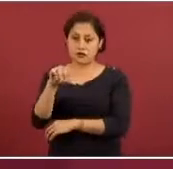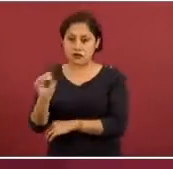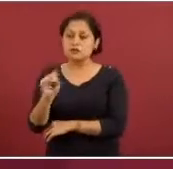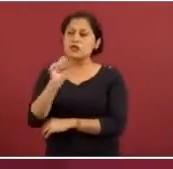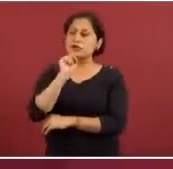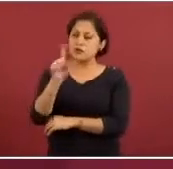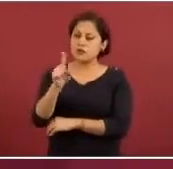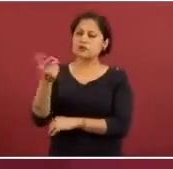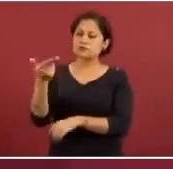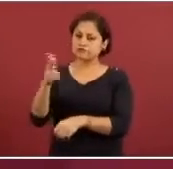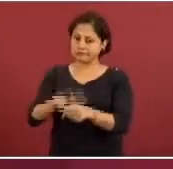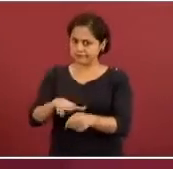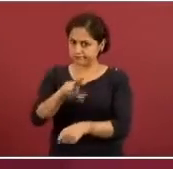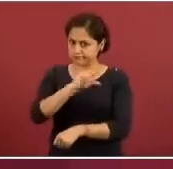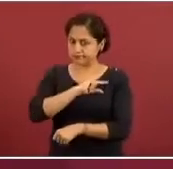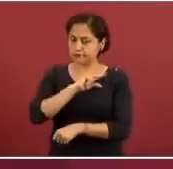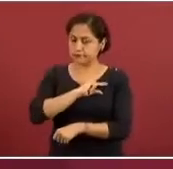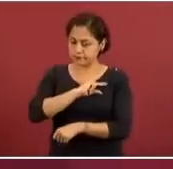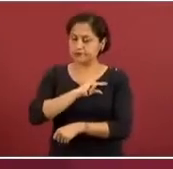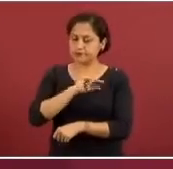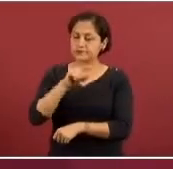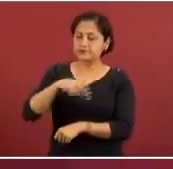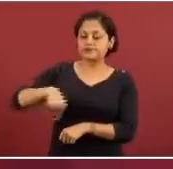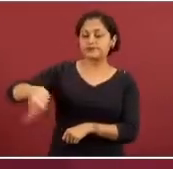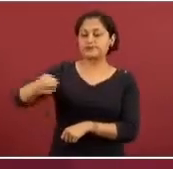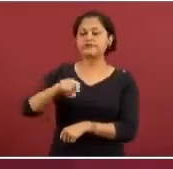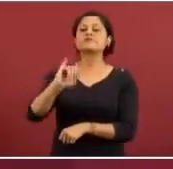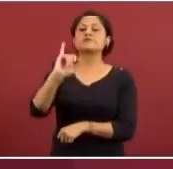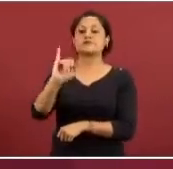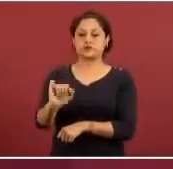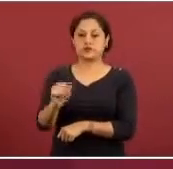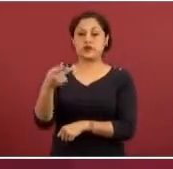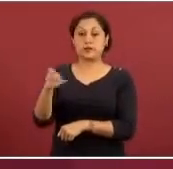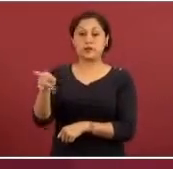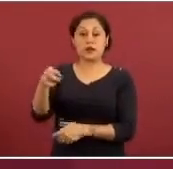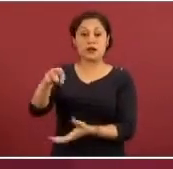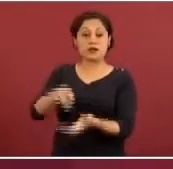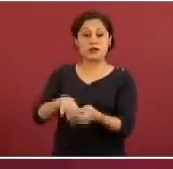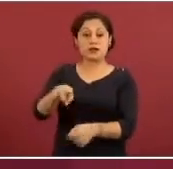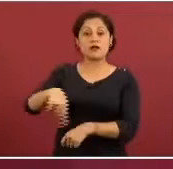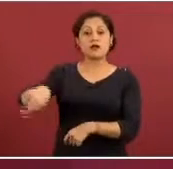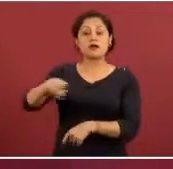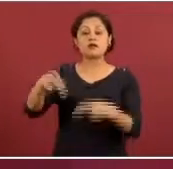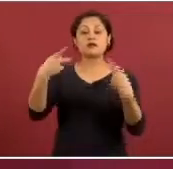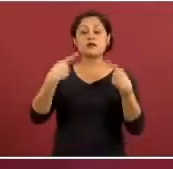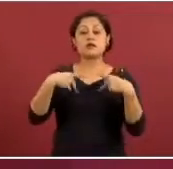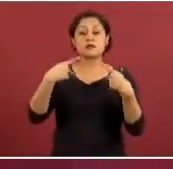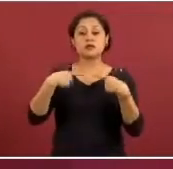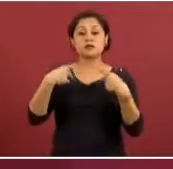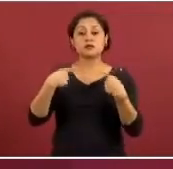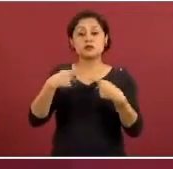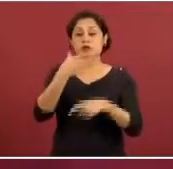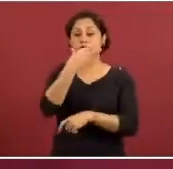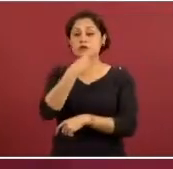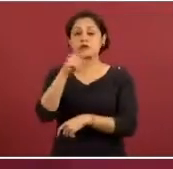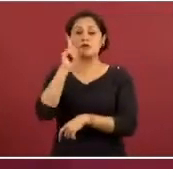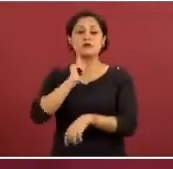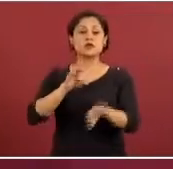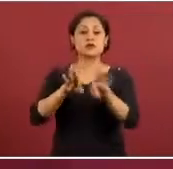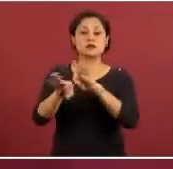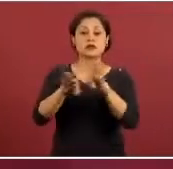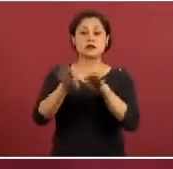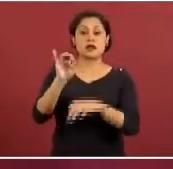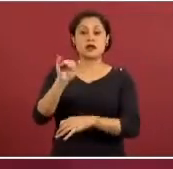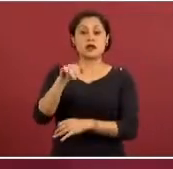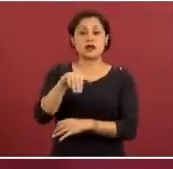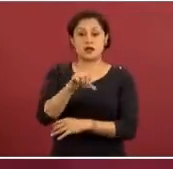Pero quiero dirigirme especialmente a las trabajadoras y los trabajadores del Instituto Mexicano del Seguro Social. En los